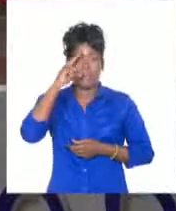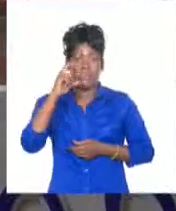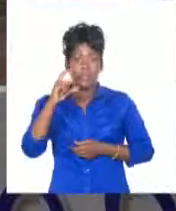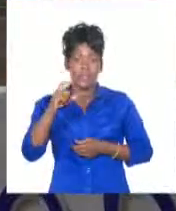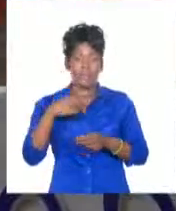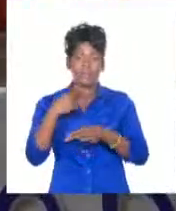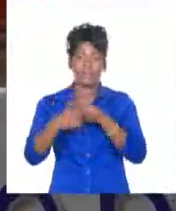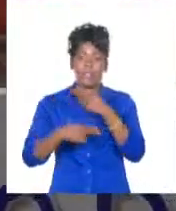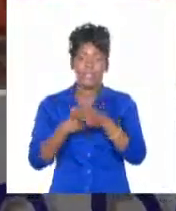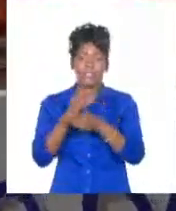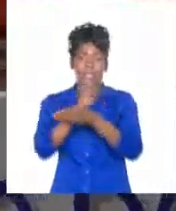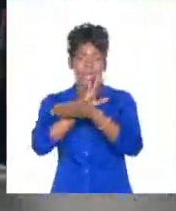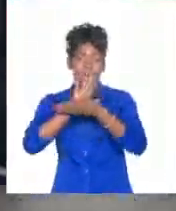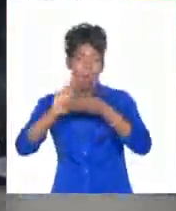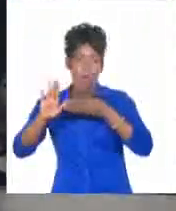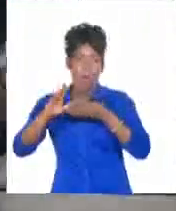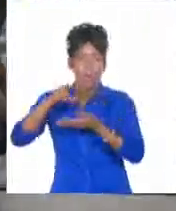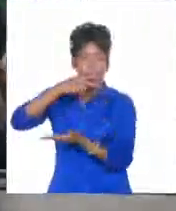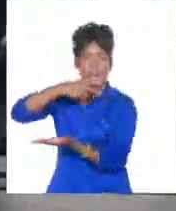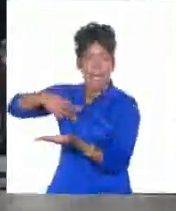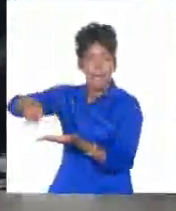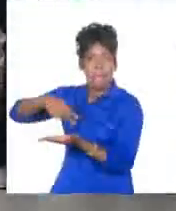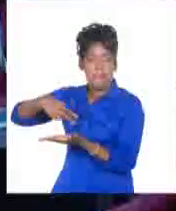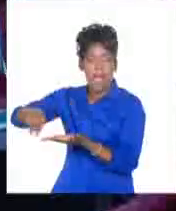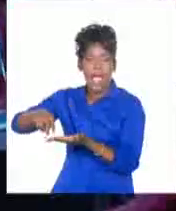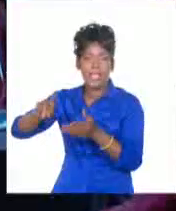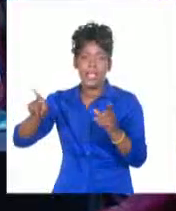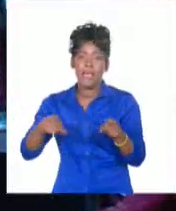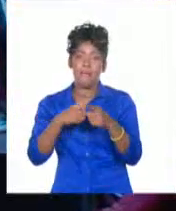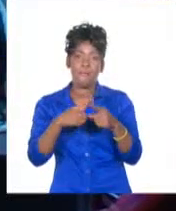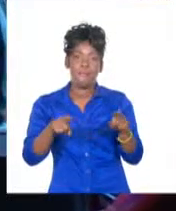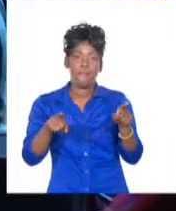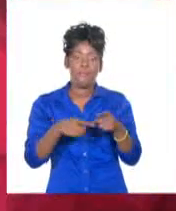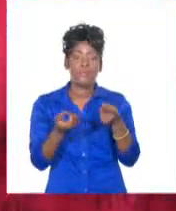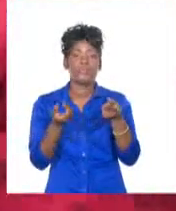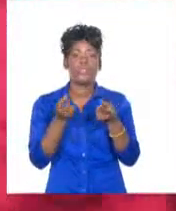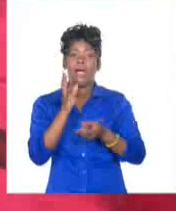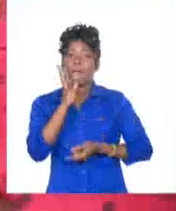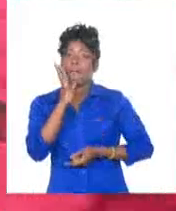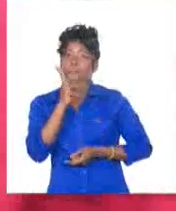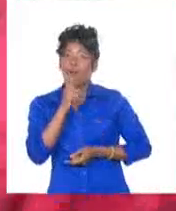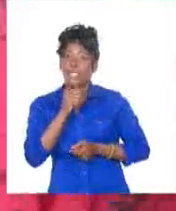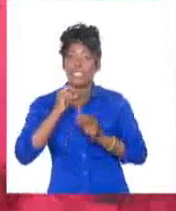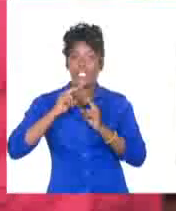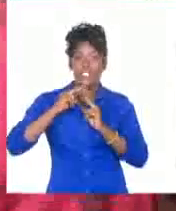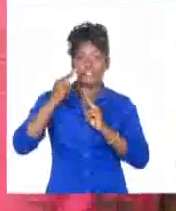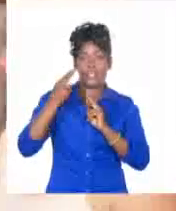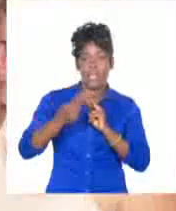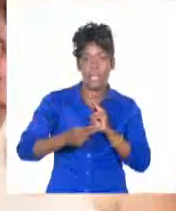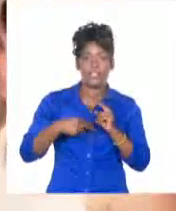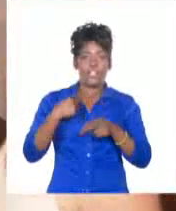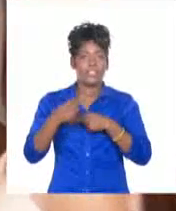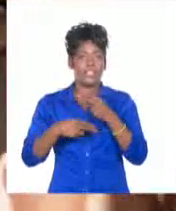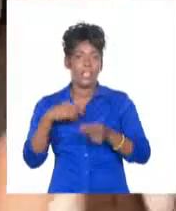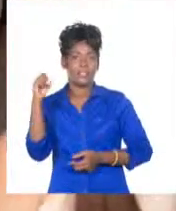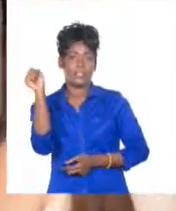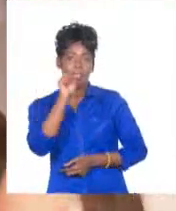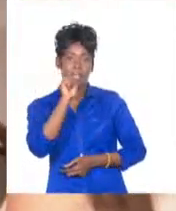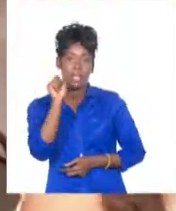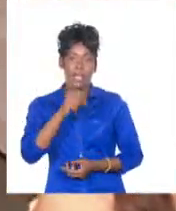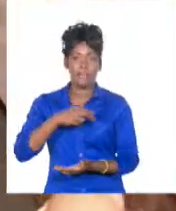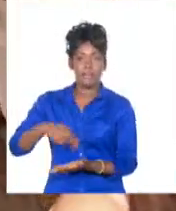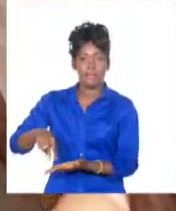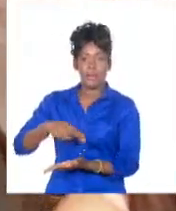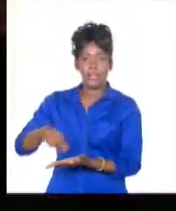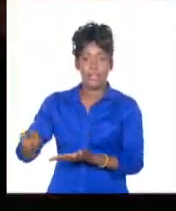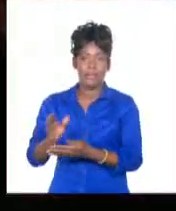regalan espectáculos en el Parque Leoncio Vidal, se estrenan obras de teatro, se realizan conciertos y bailables, y